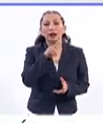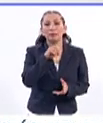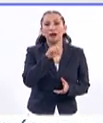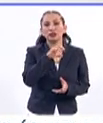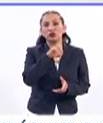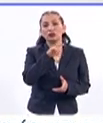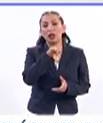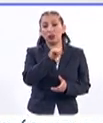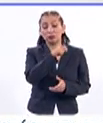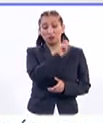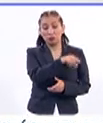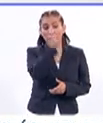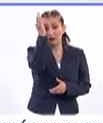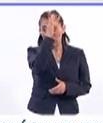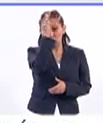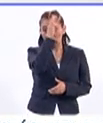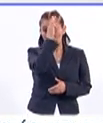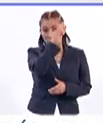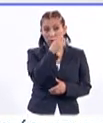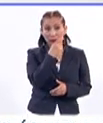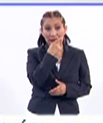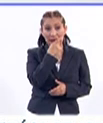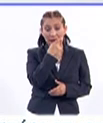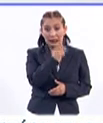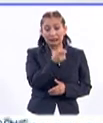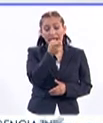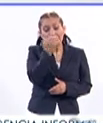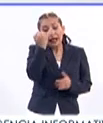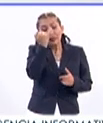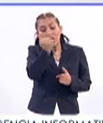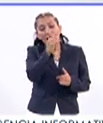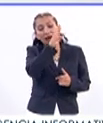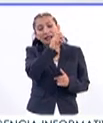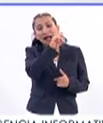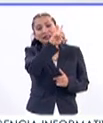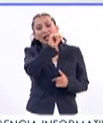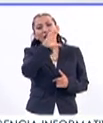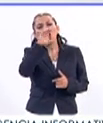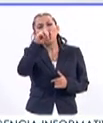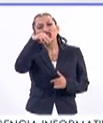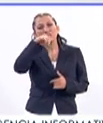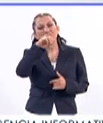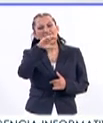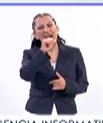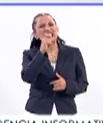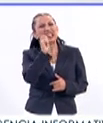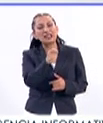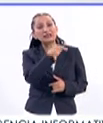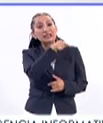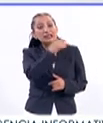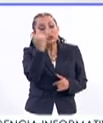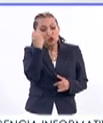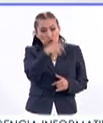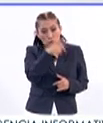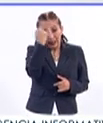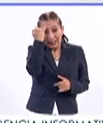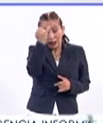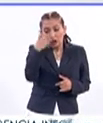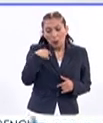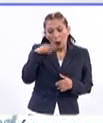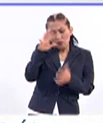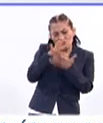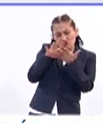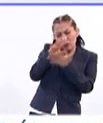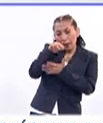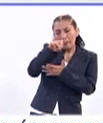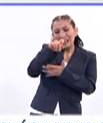Vasconcelos, como filósofo, ya se ha mencionado, por ejemplo, esta idea de la raza cósmica. Es una idea que juega mucho con el